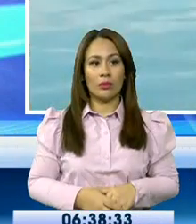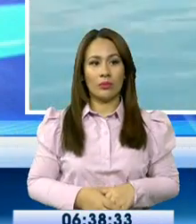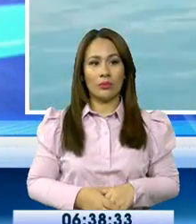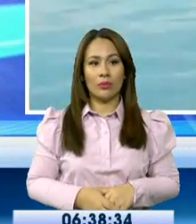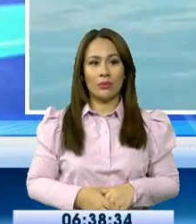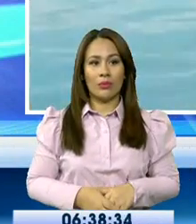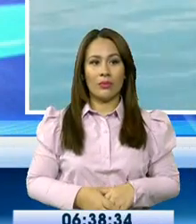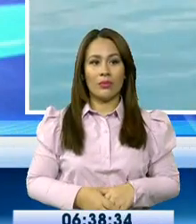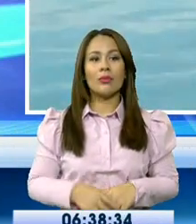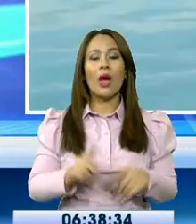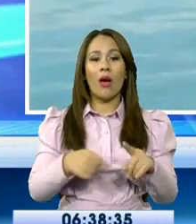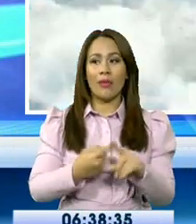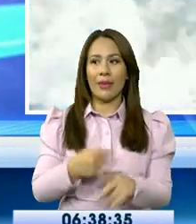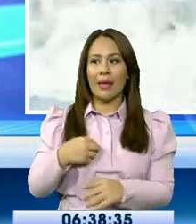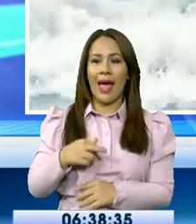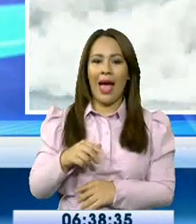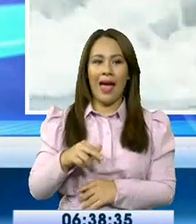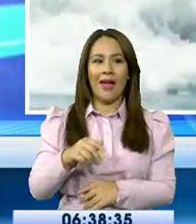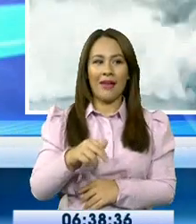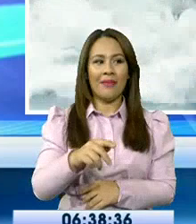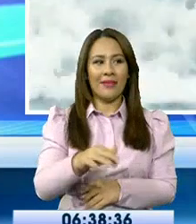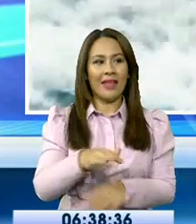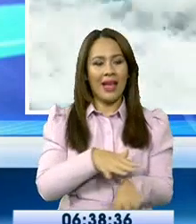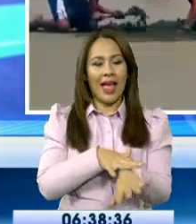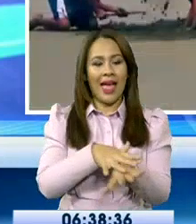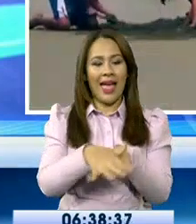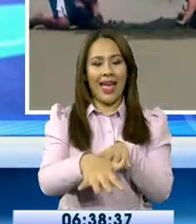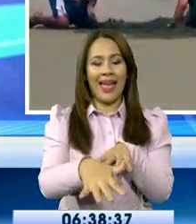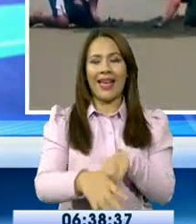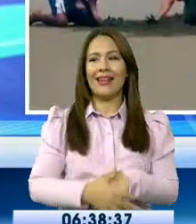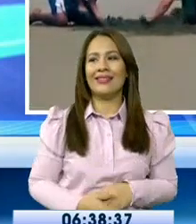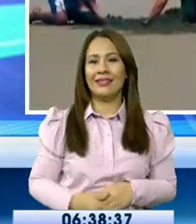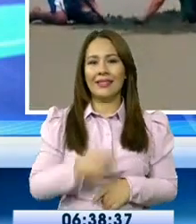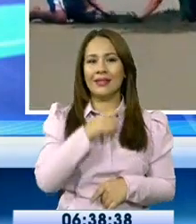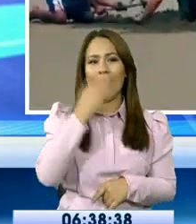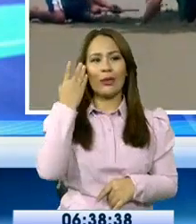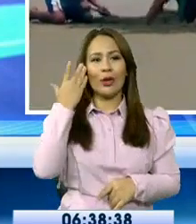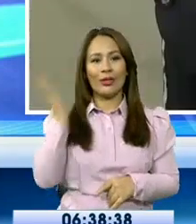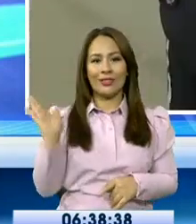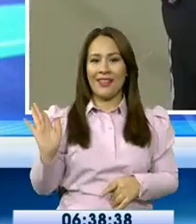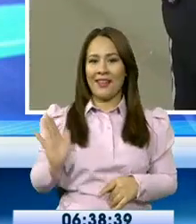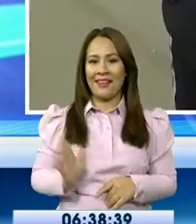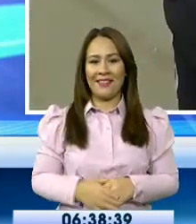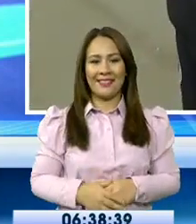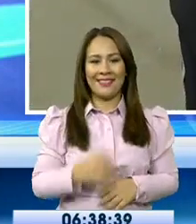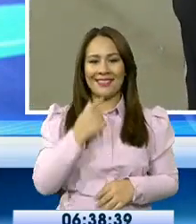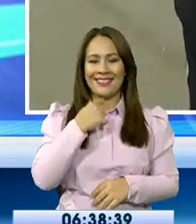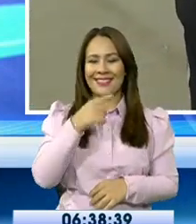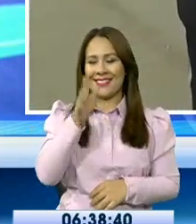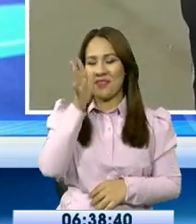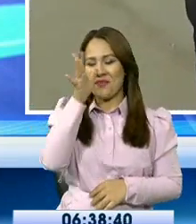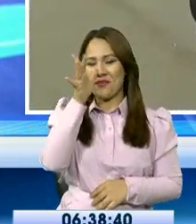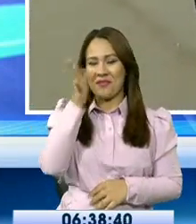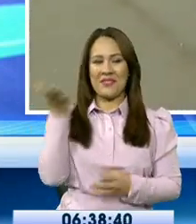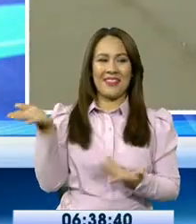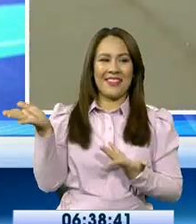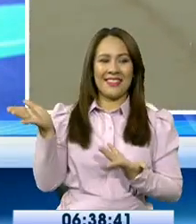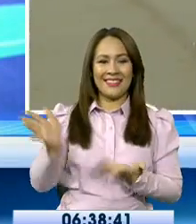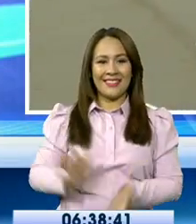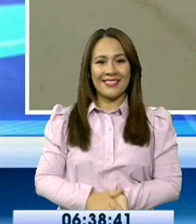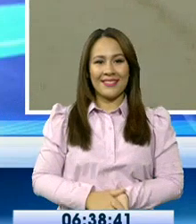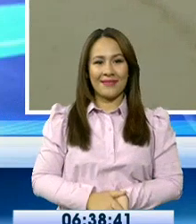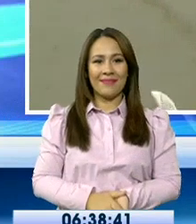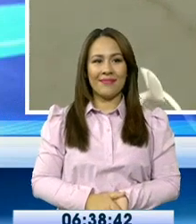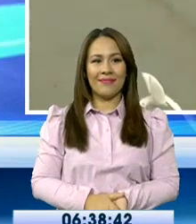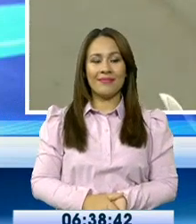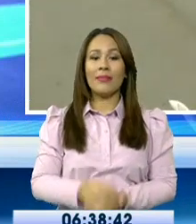ya cuando sale a caminar, han secado las calles. Claro. Todo trapeado. Exactamente. Bueno, disfruten